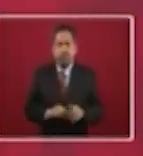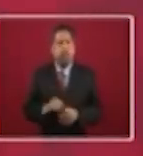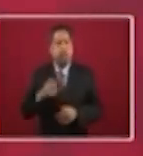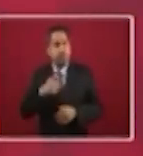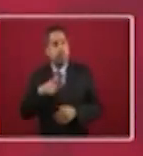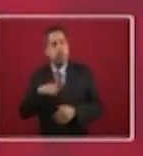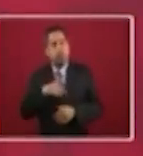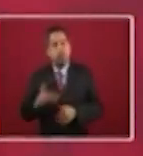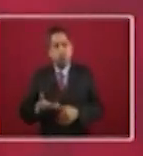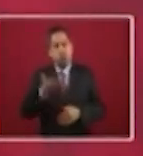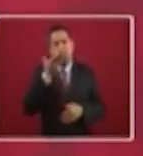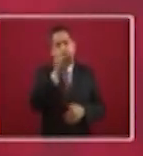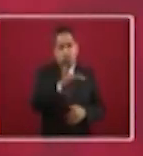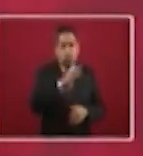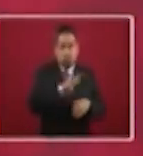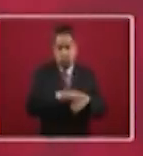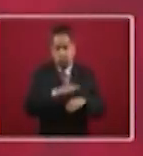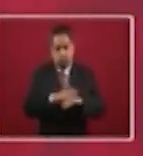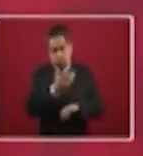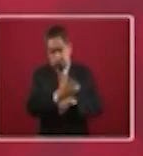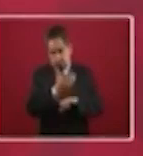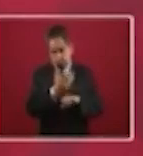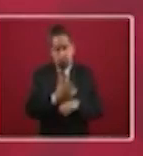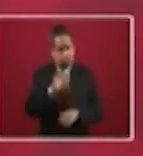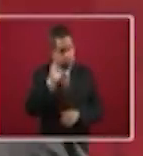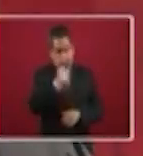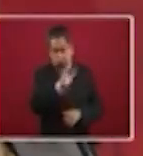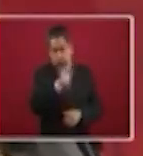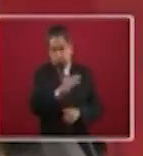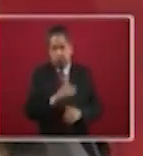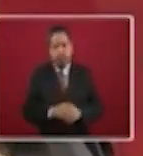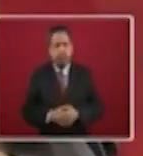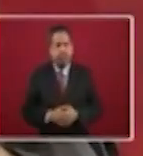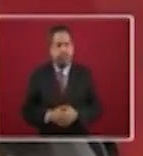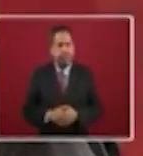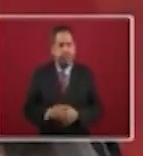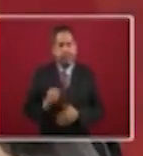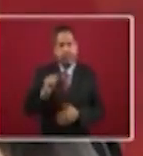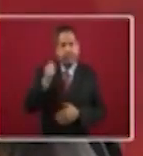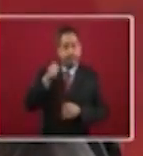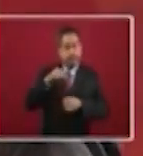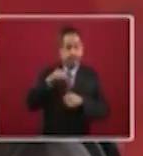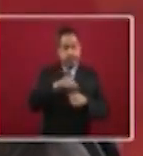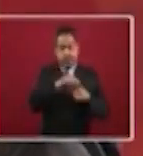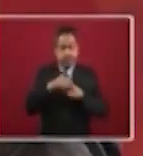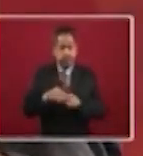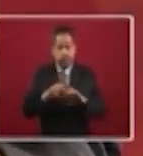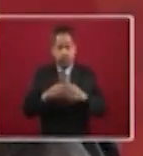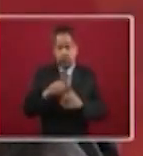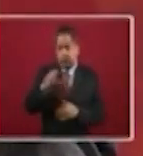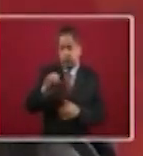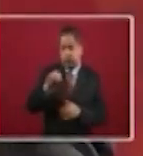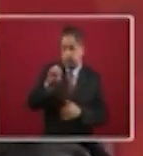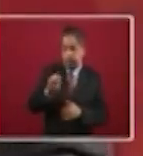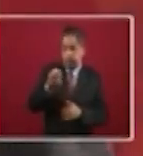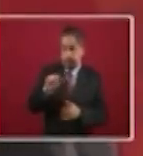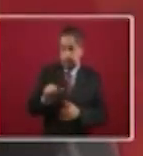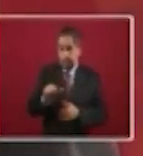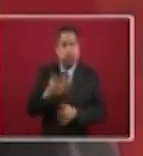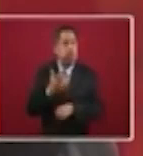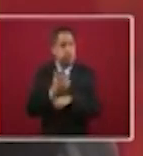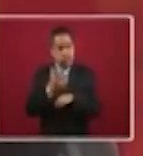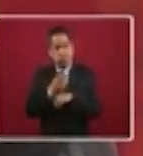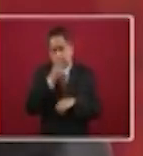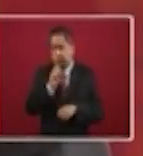golpe a la economía de porción la economía que está ahorita vamos a decir en términos bonitos estancada no se mueve hubiera sido